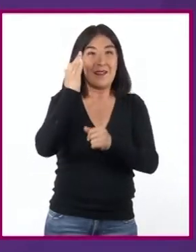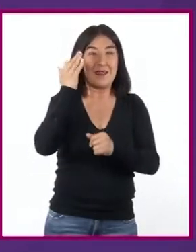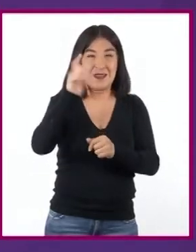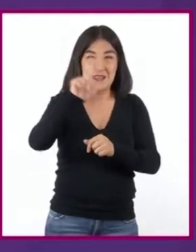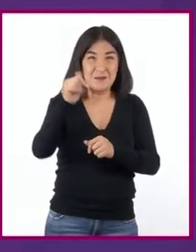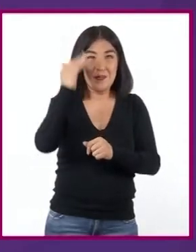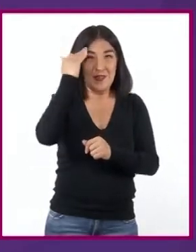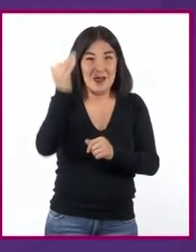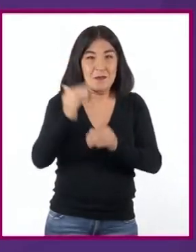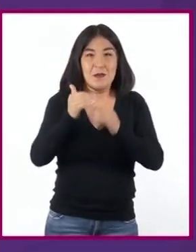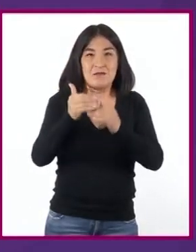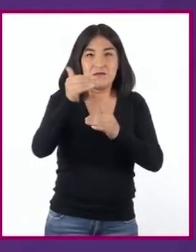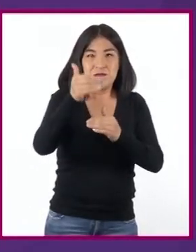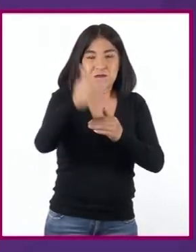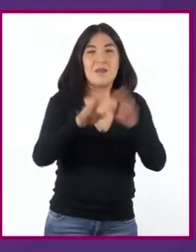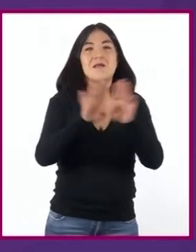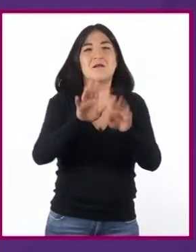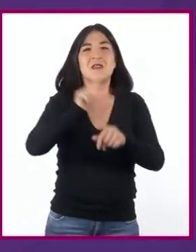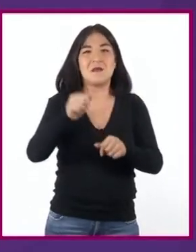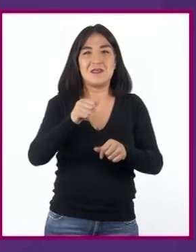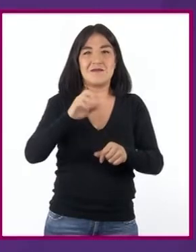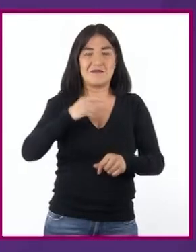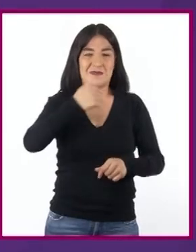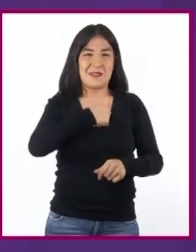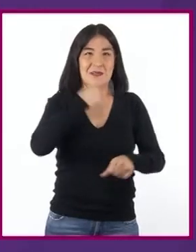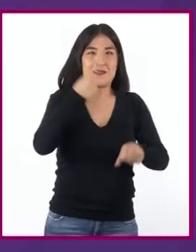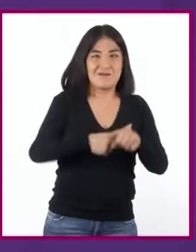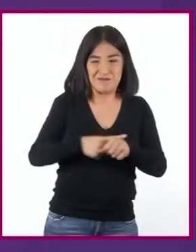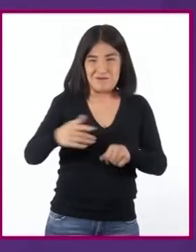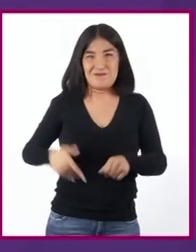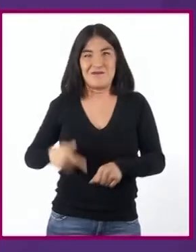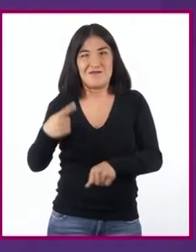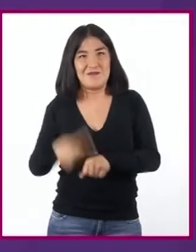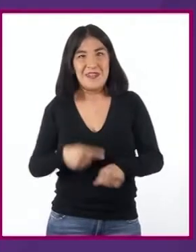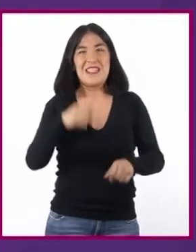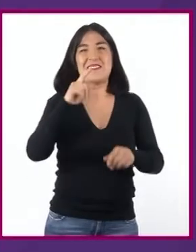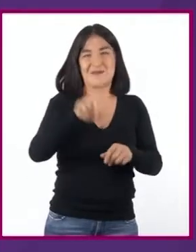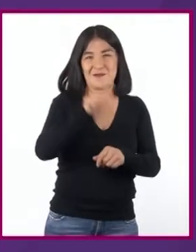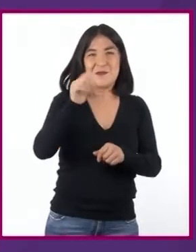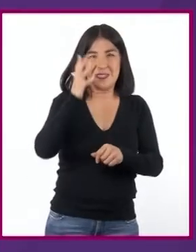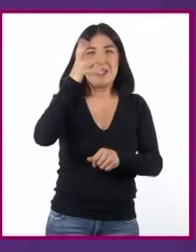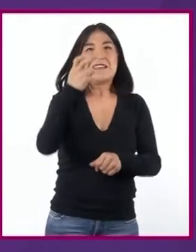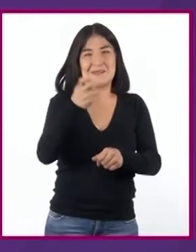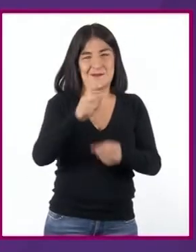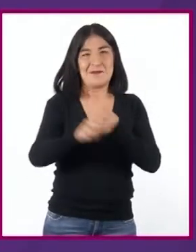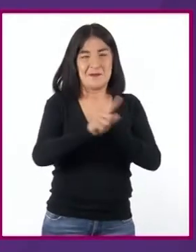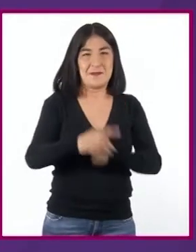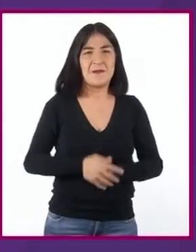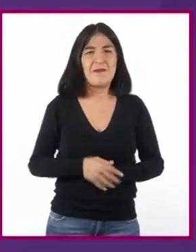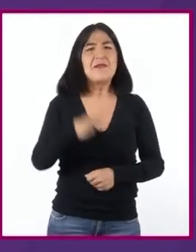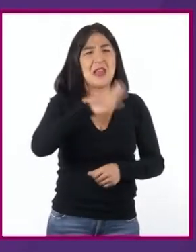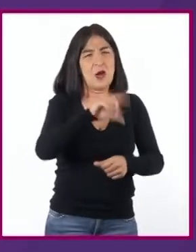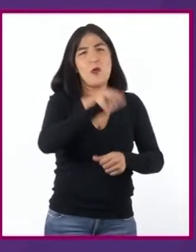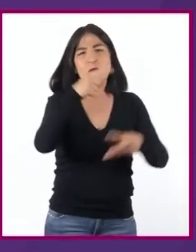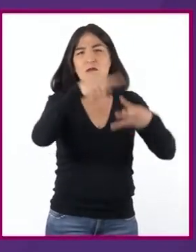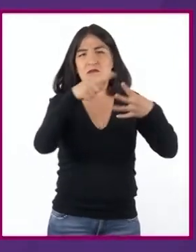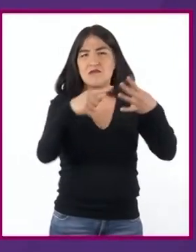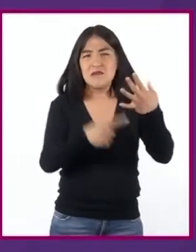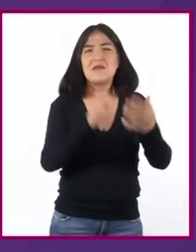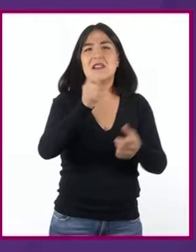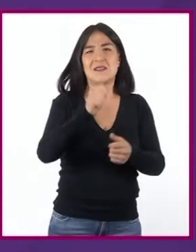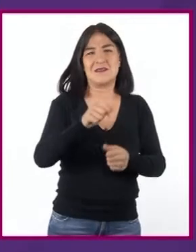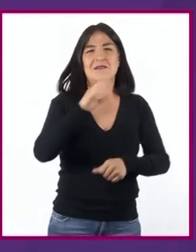y va dañando a otros órganos. Ese es el problema principal. ¿Existen diferentes tipos de hipertensión arterial? Sí.